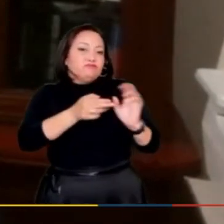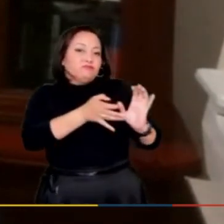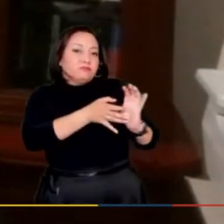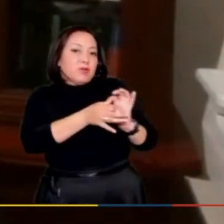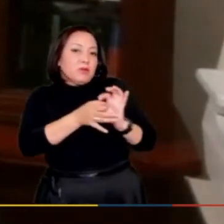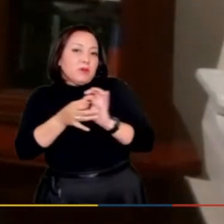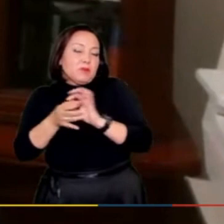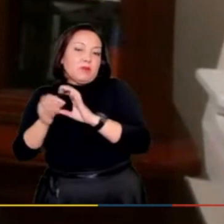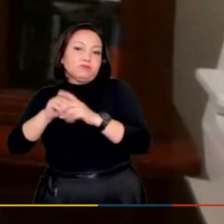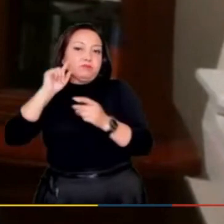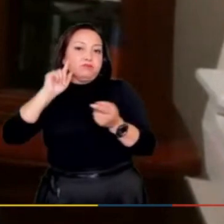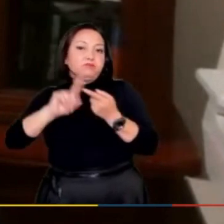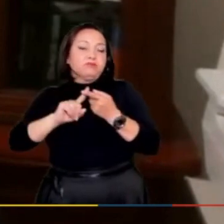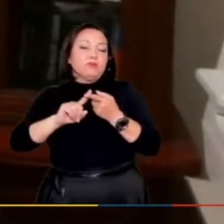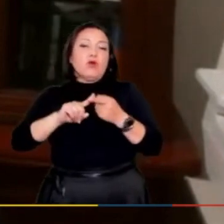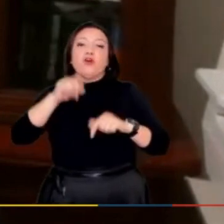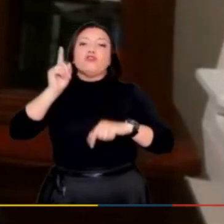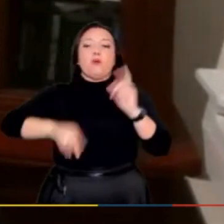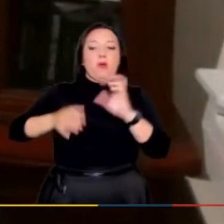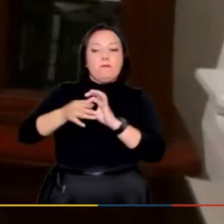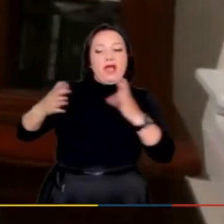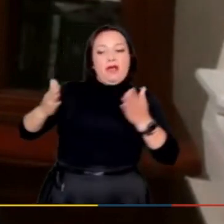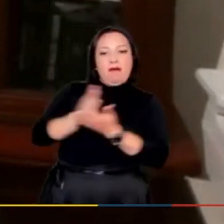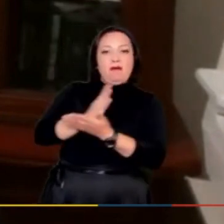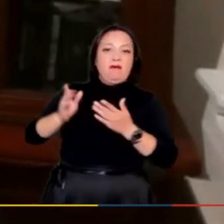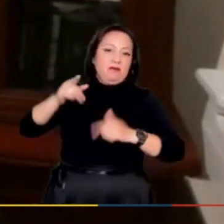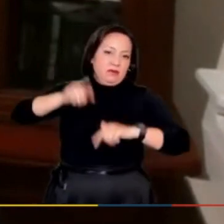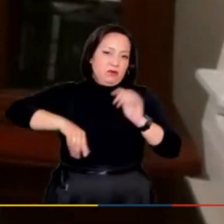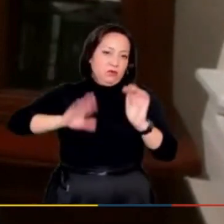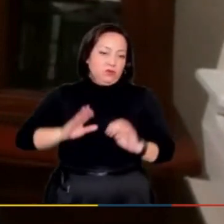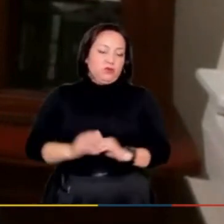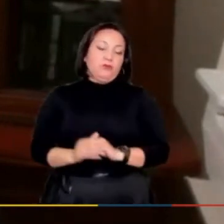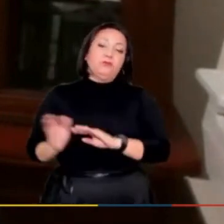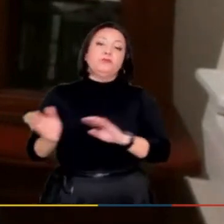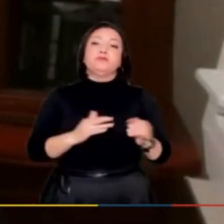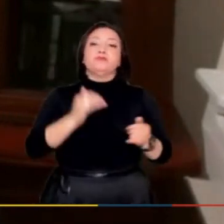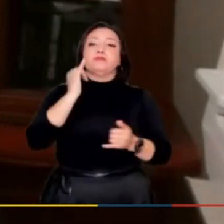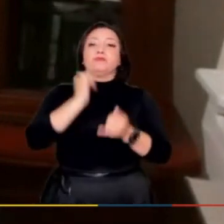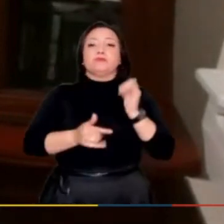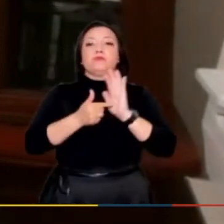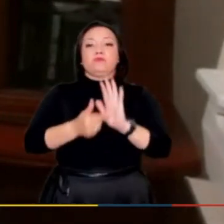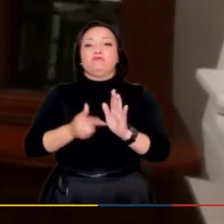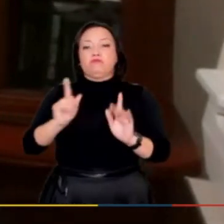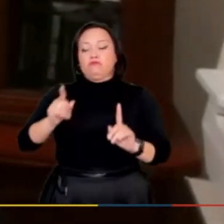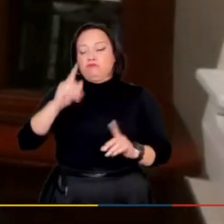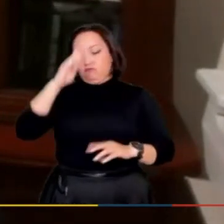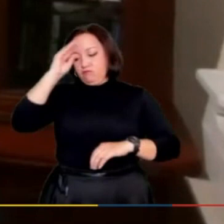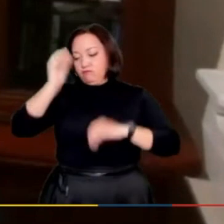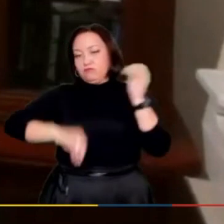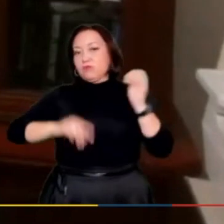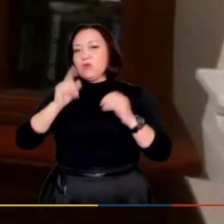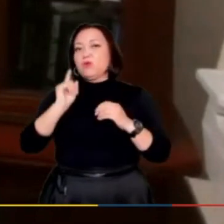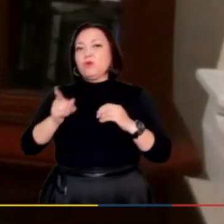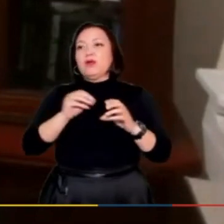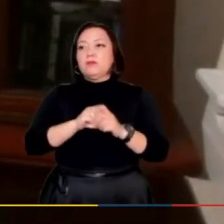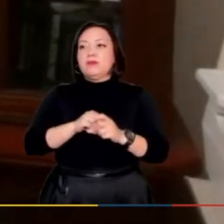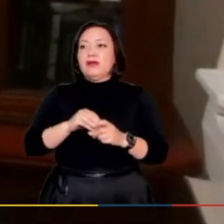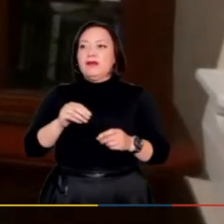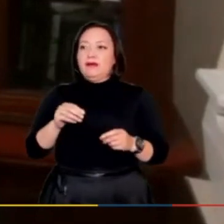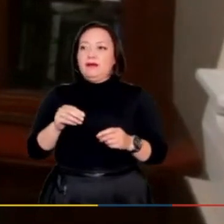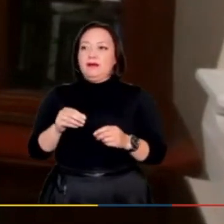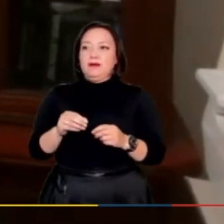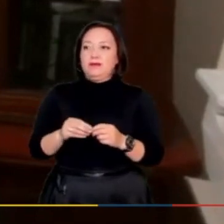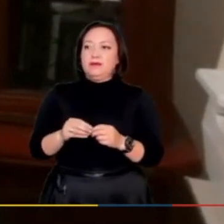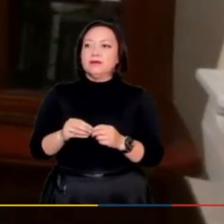eran escindibles. Y por último, centra la inconformidad a lo expuesto en el primer cargo respecto